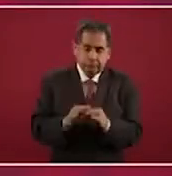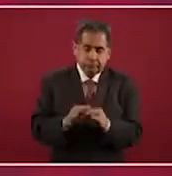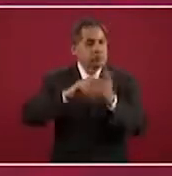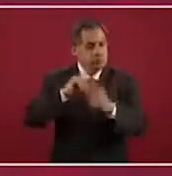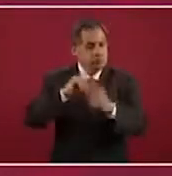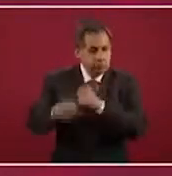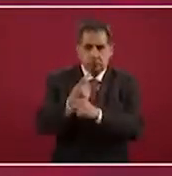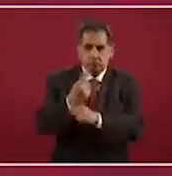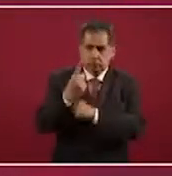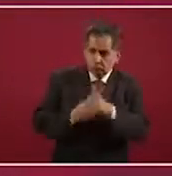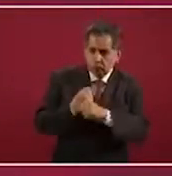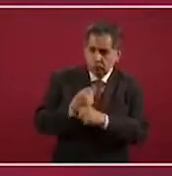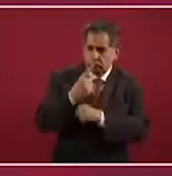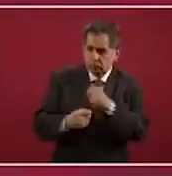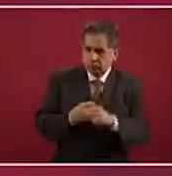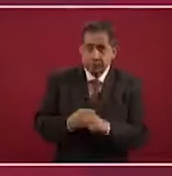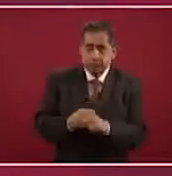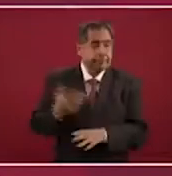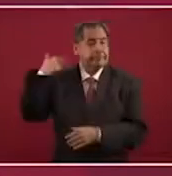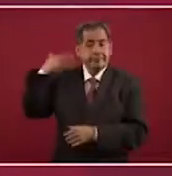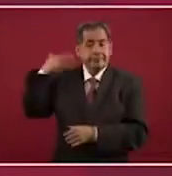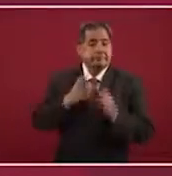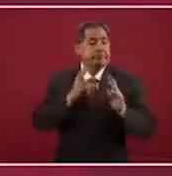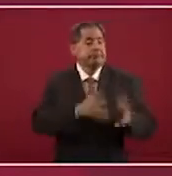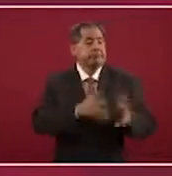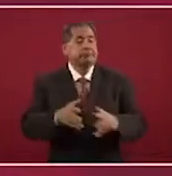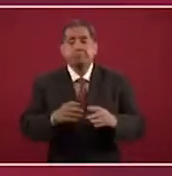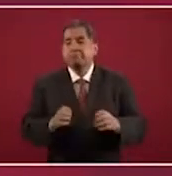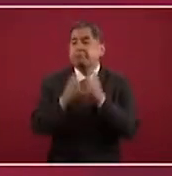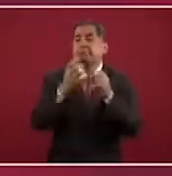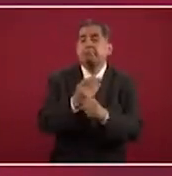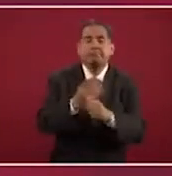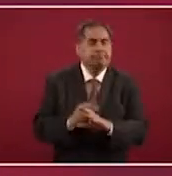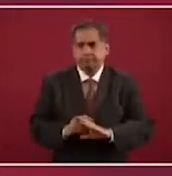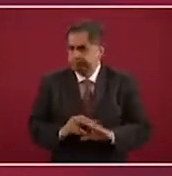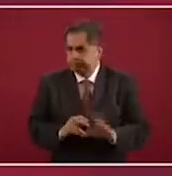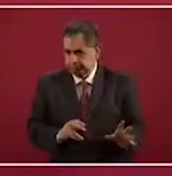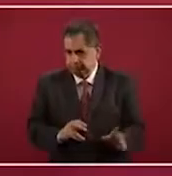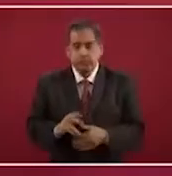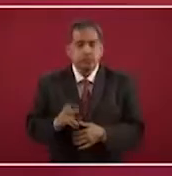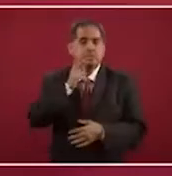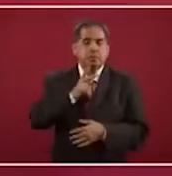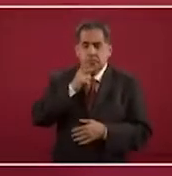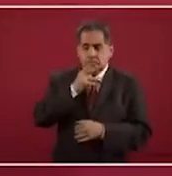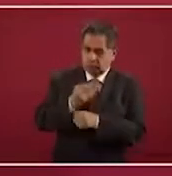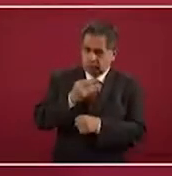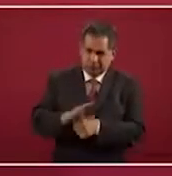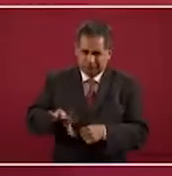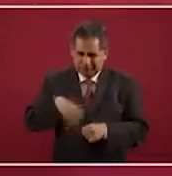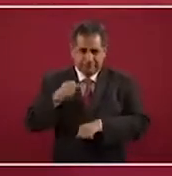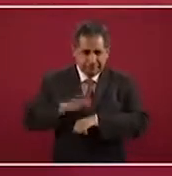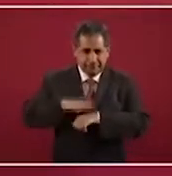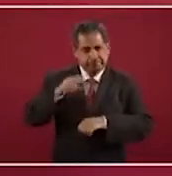nada más estaban actuando para emergencias entonces pemex está haciendo un esfuerzo muy grande